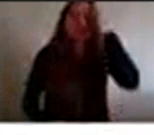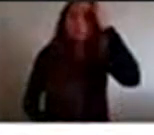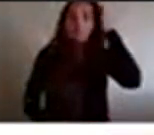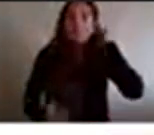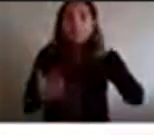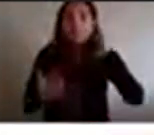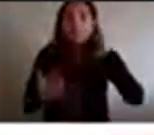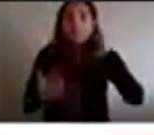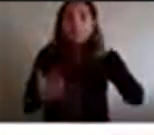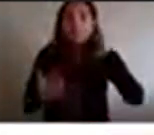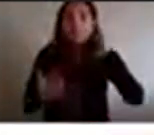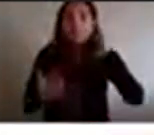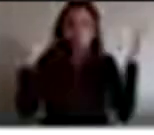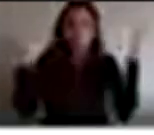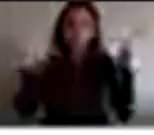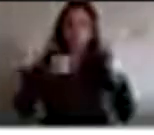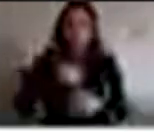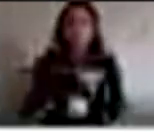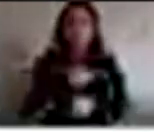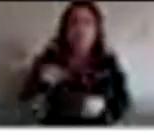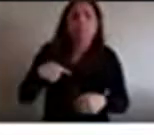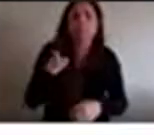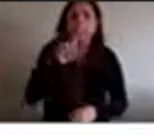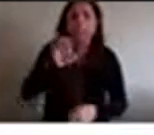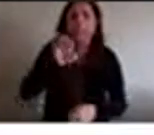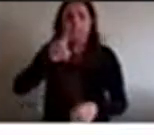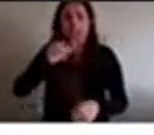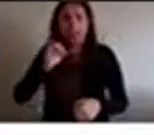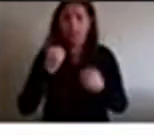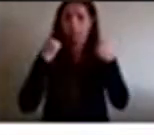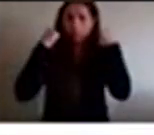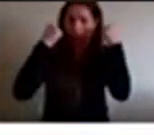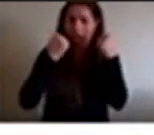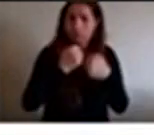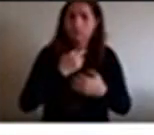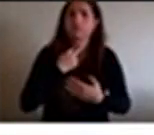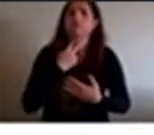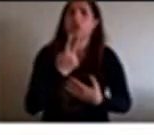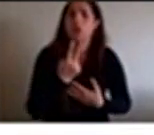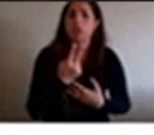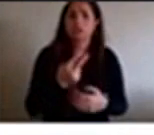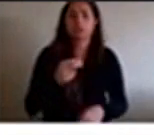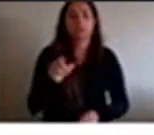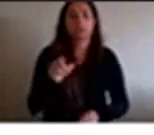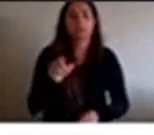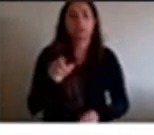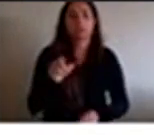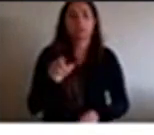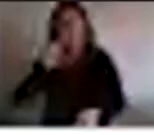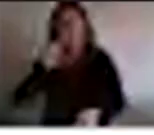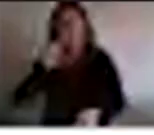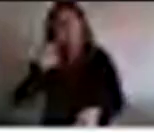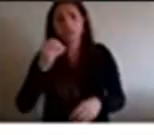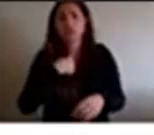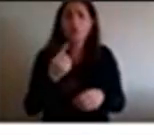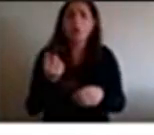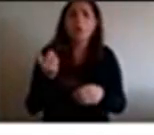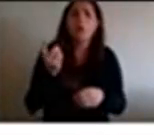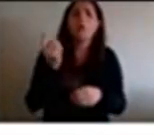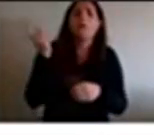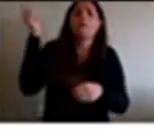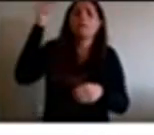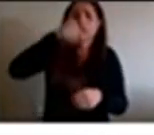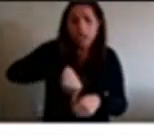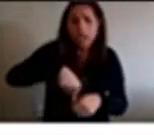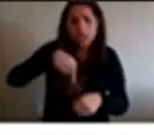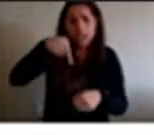Me llamo Sergio Alejandro Araque Bello. Yo vengo de Colombia